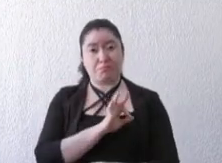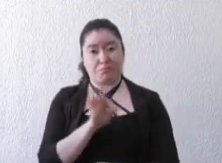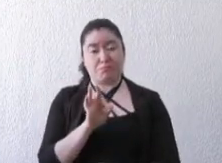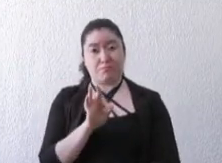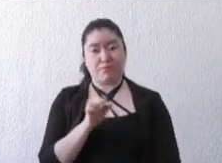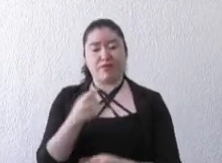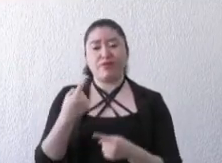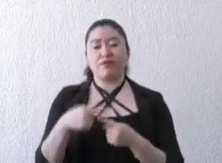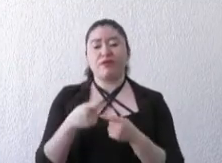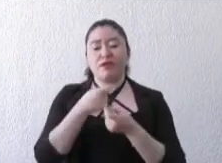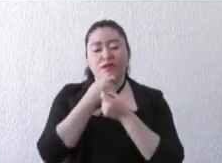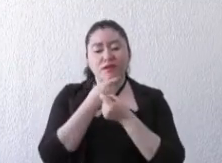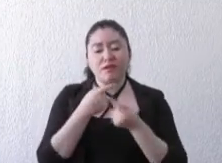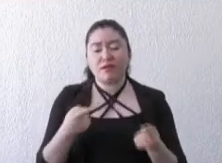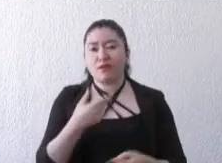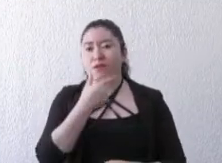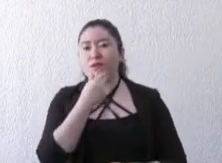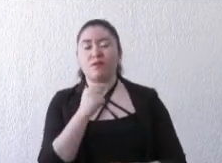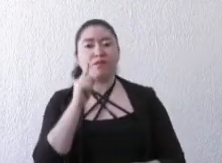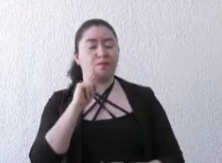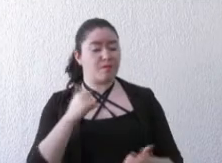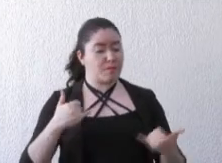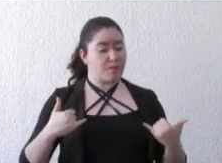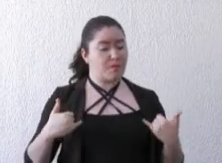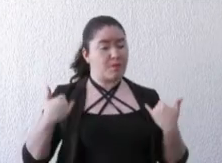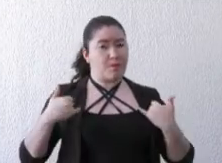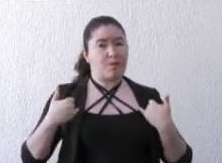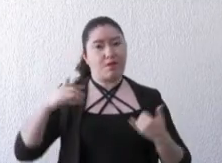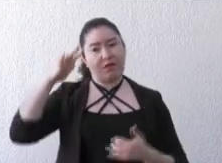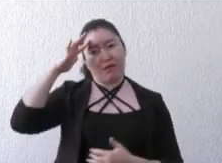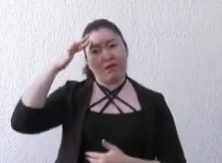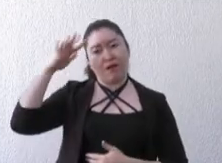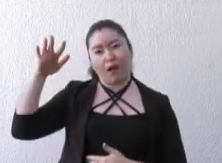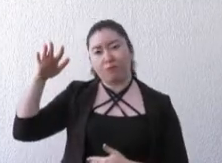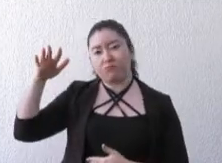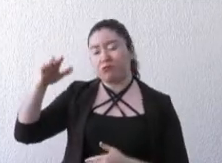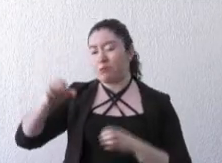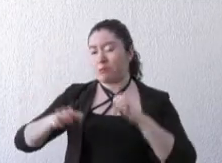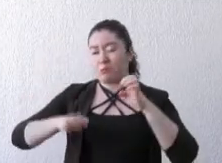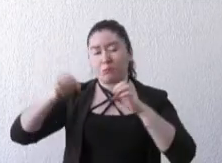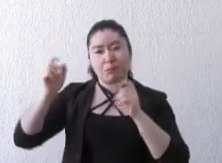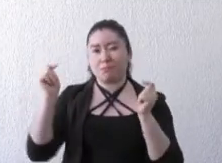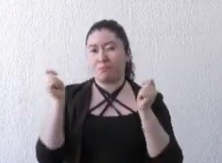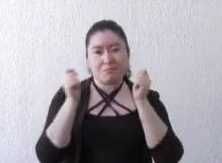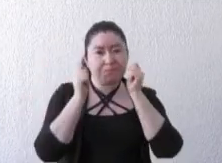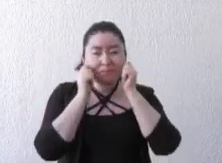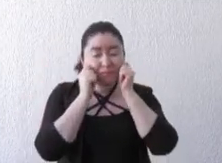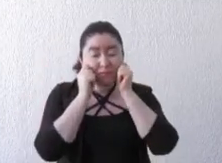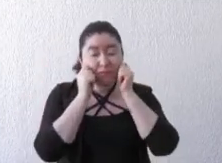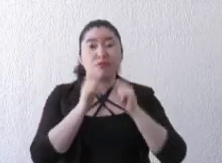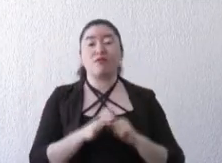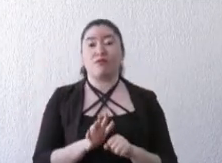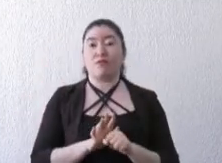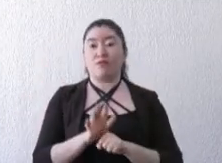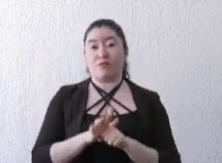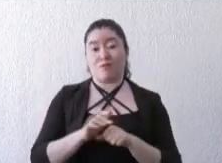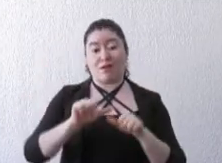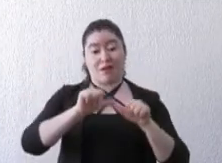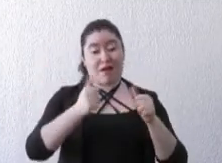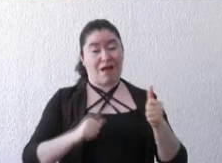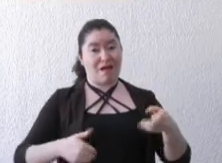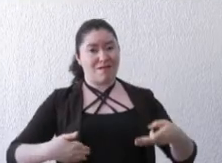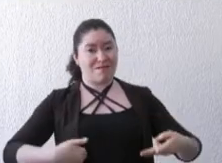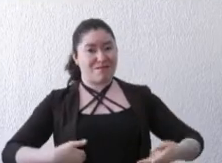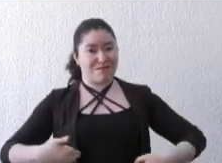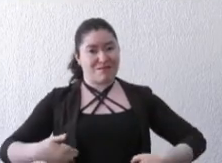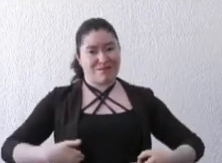niños, niñas, jóvenes, adultos, cualquier edad, relacionado principalmente con artes escénicas,